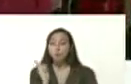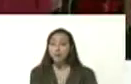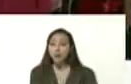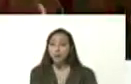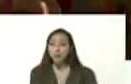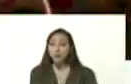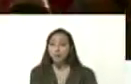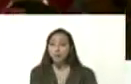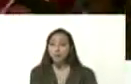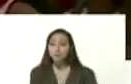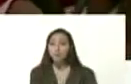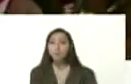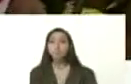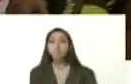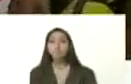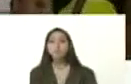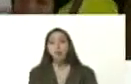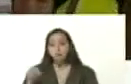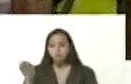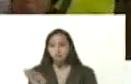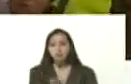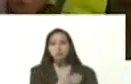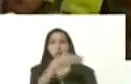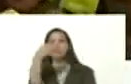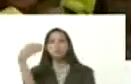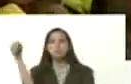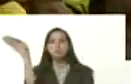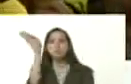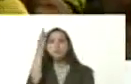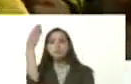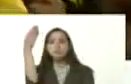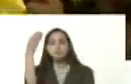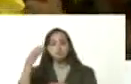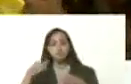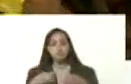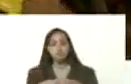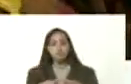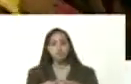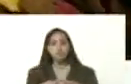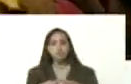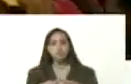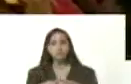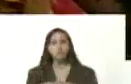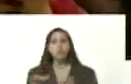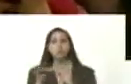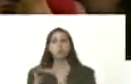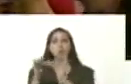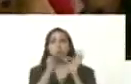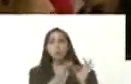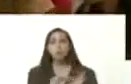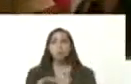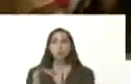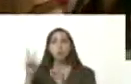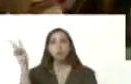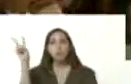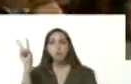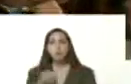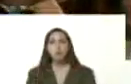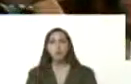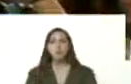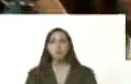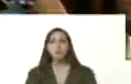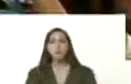mantener en alto el estandarte del Partido Socialista Unido de Venezuela, a abrir las puertas sin ningún tipo